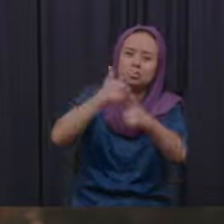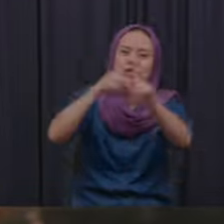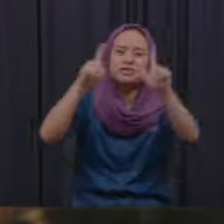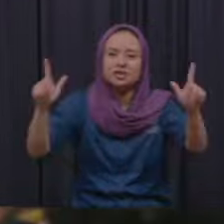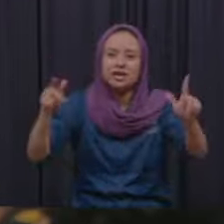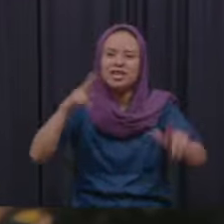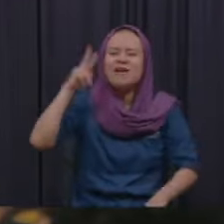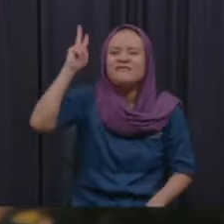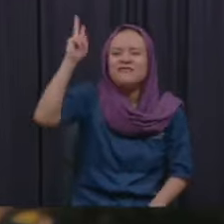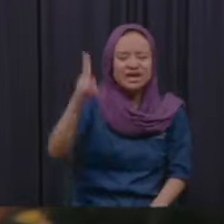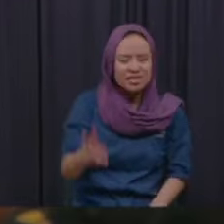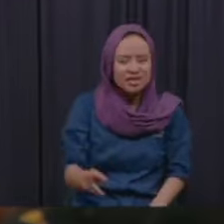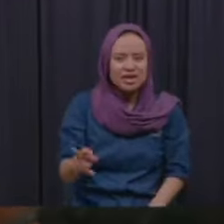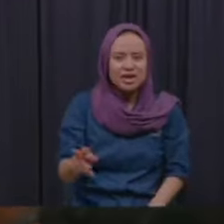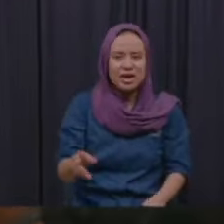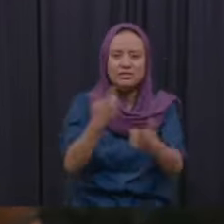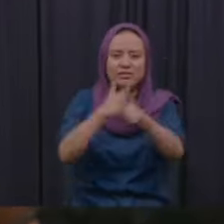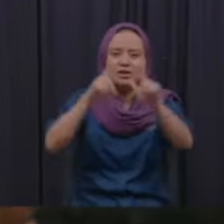Pide.